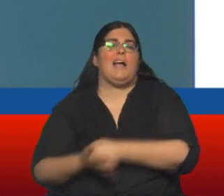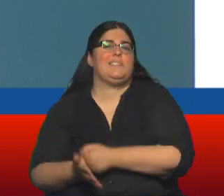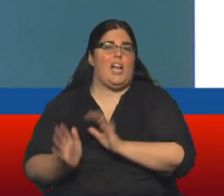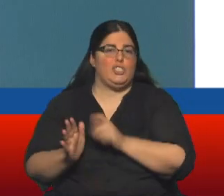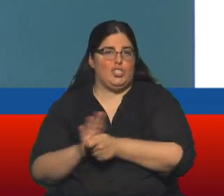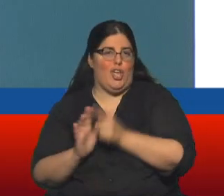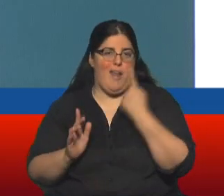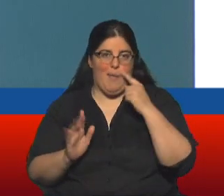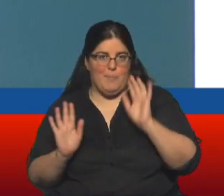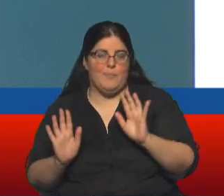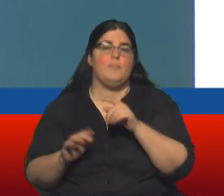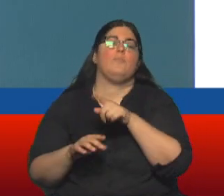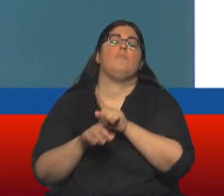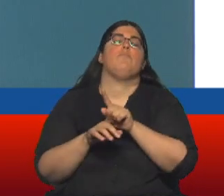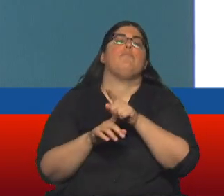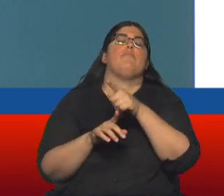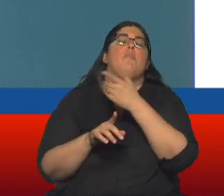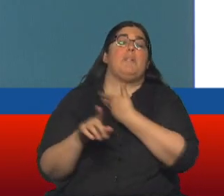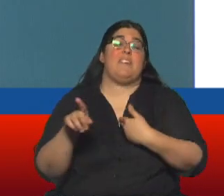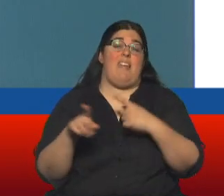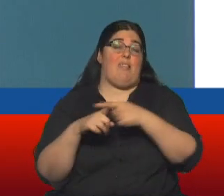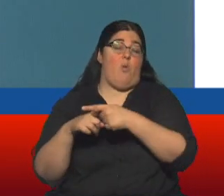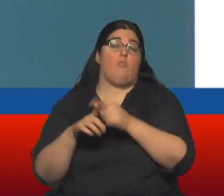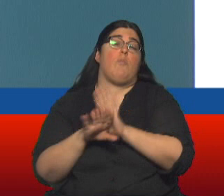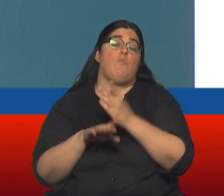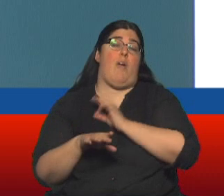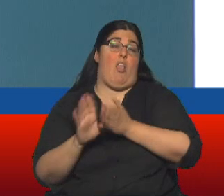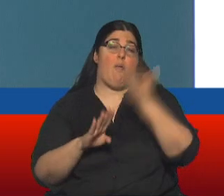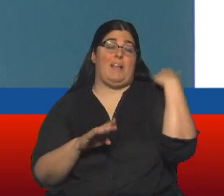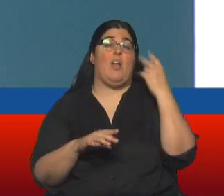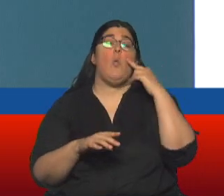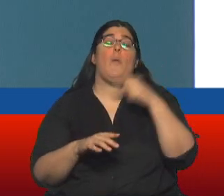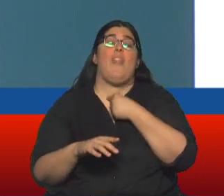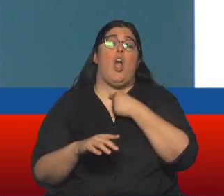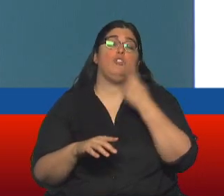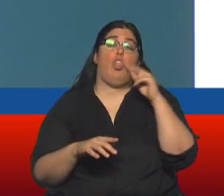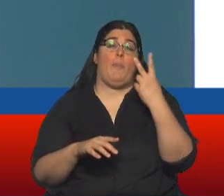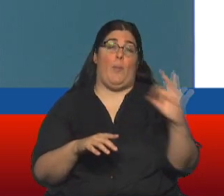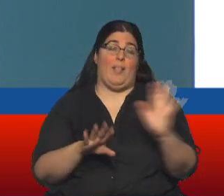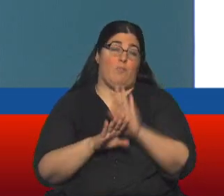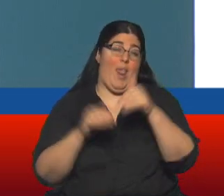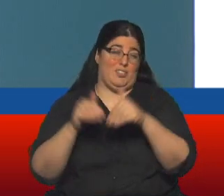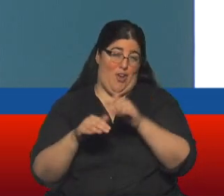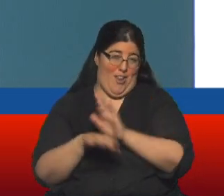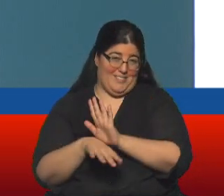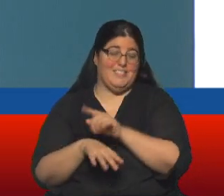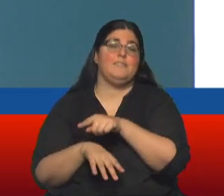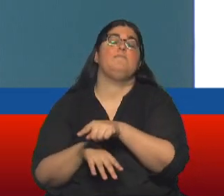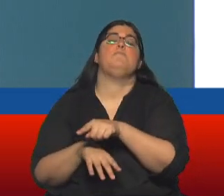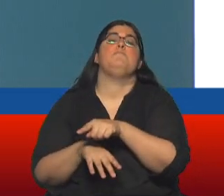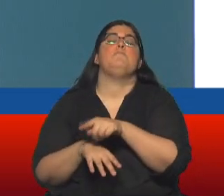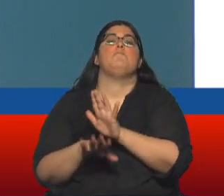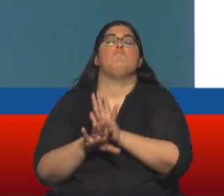En principio, en agosto del año pasado hubo elecciones, como decía el informe, sí. El 9 de agosto del 2020. Estas eran